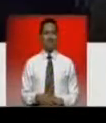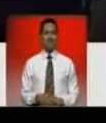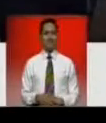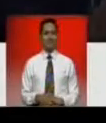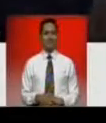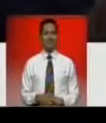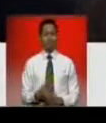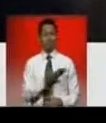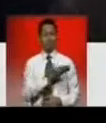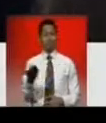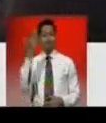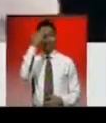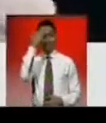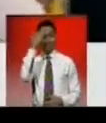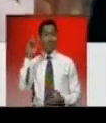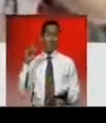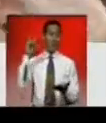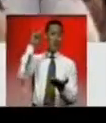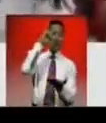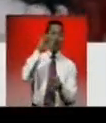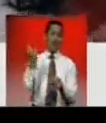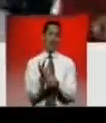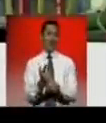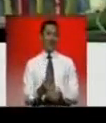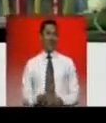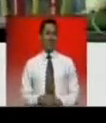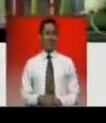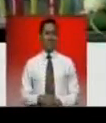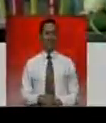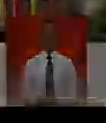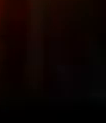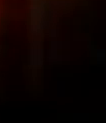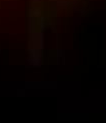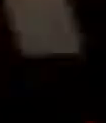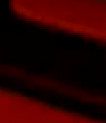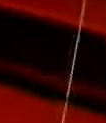www.tame.com.es. Ya lo sabe, nos vemos en Loja.